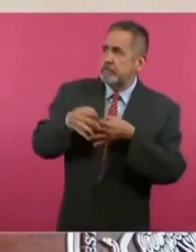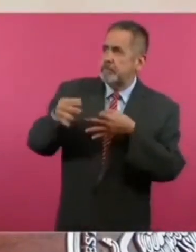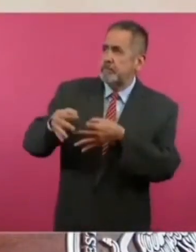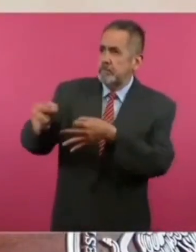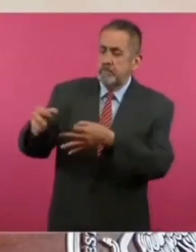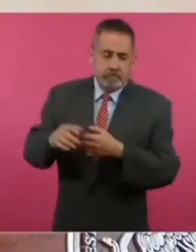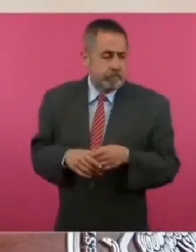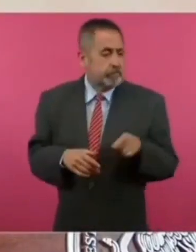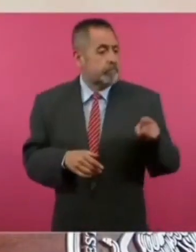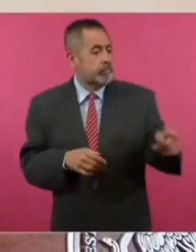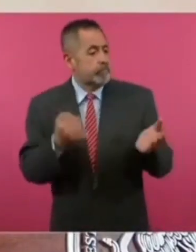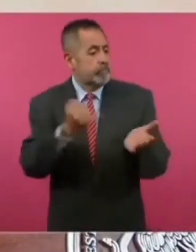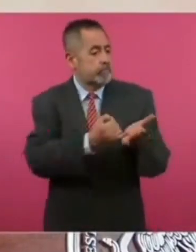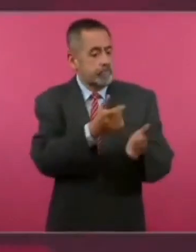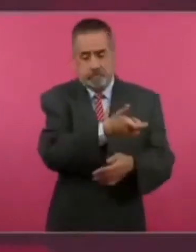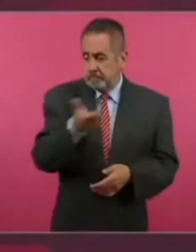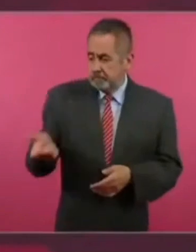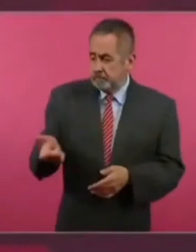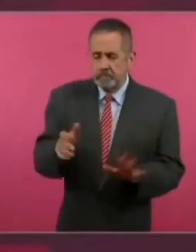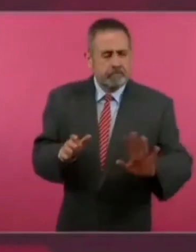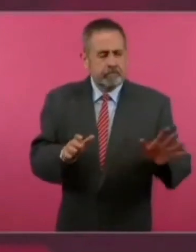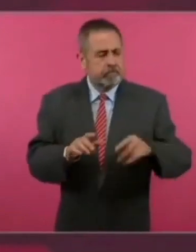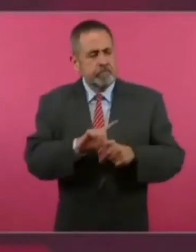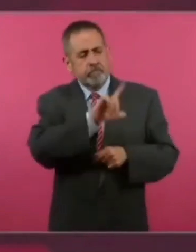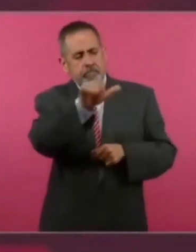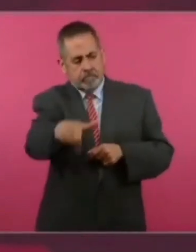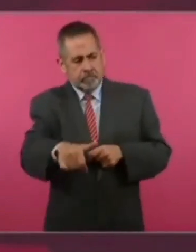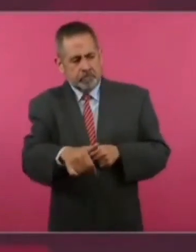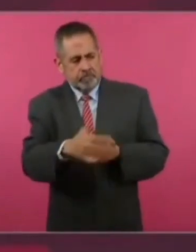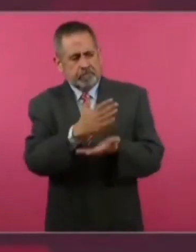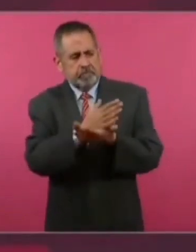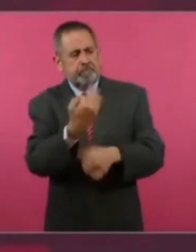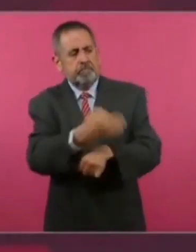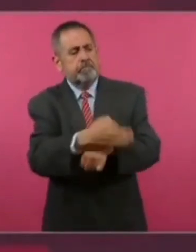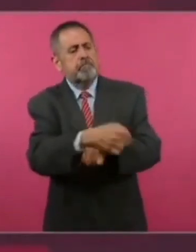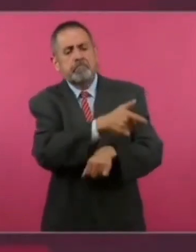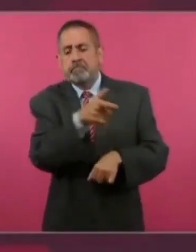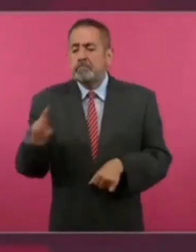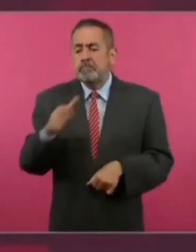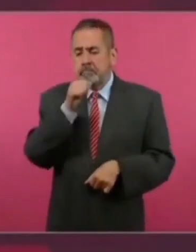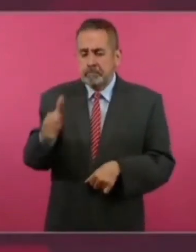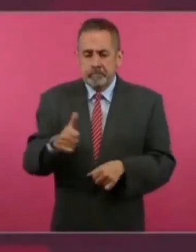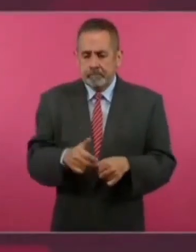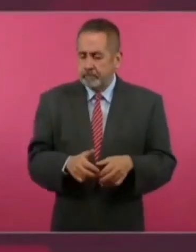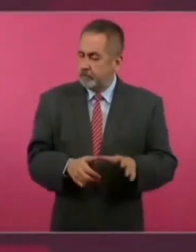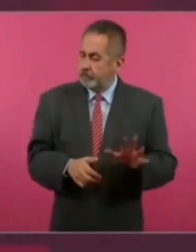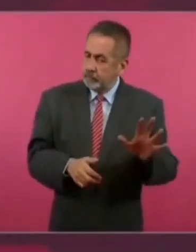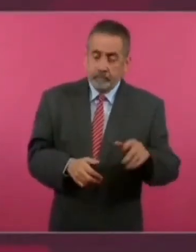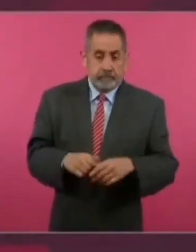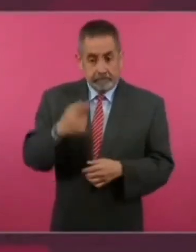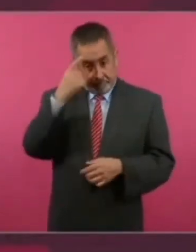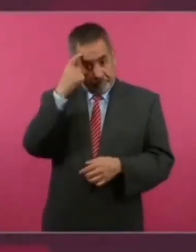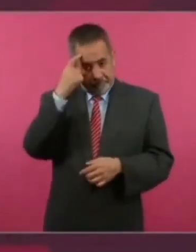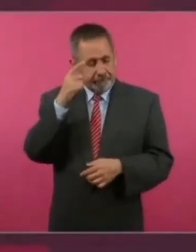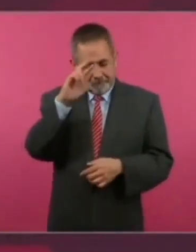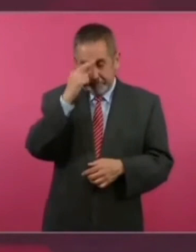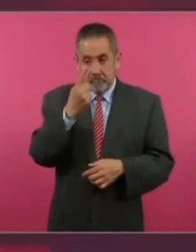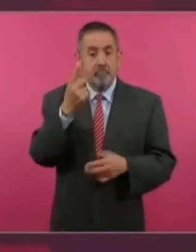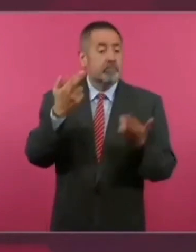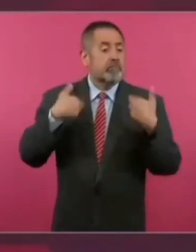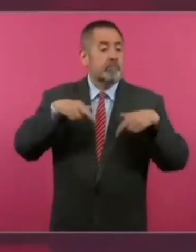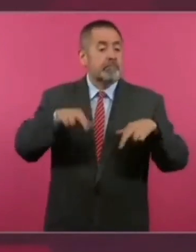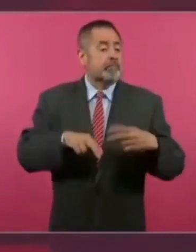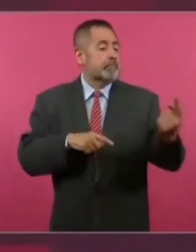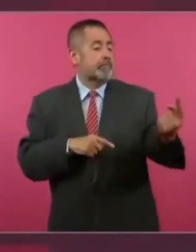impuestos durante un tiempo. Me acuerdo que uno de estos representantes de